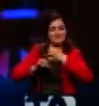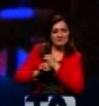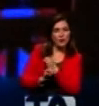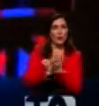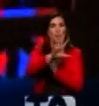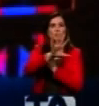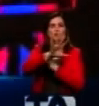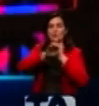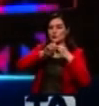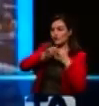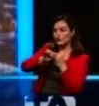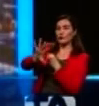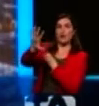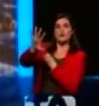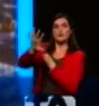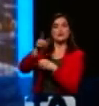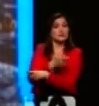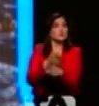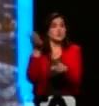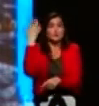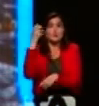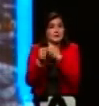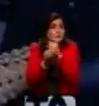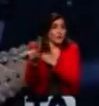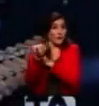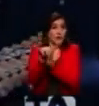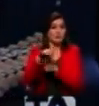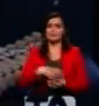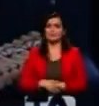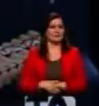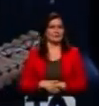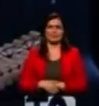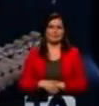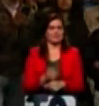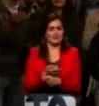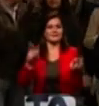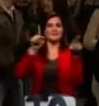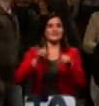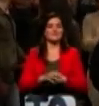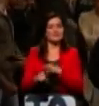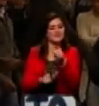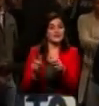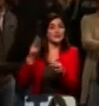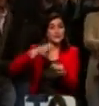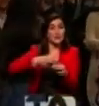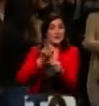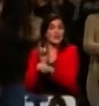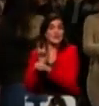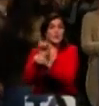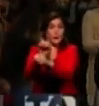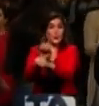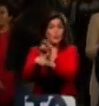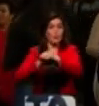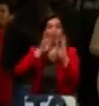proyectando son diferentes a las del año anterior. Quienes asistan al Centro Histórico, el servicio de trolebús es